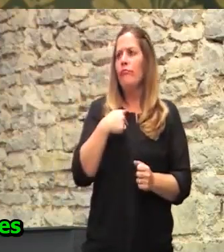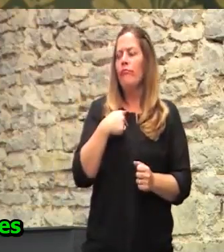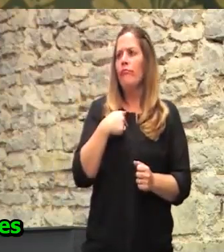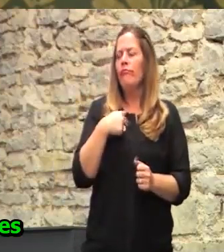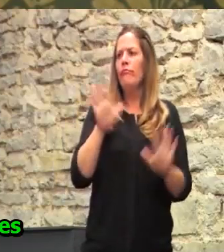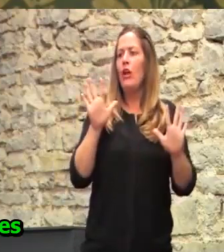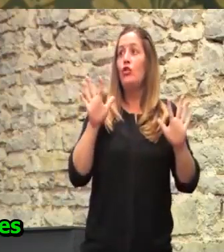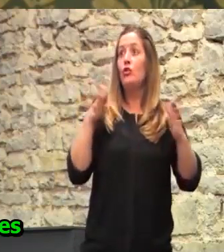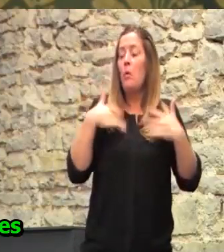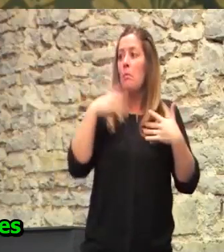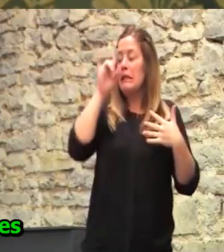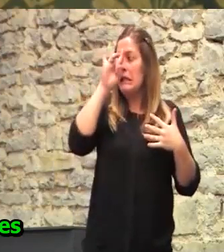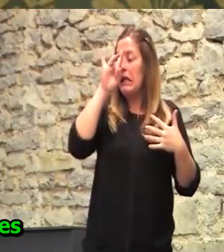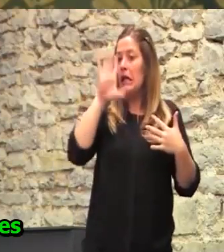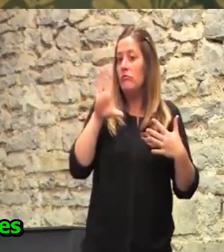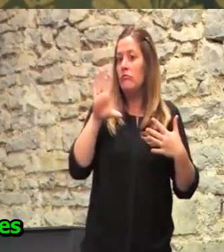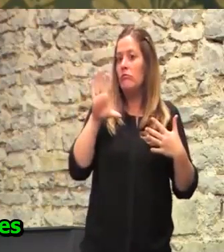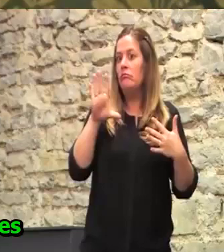encontrar mujeres